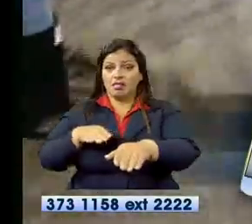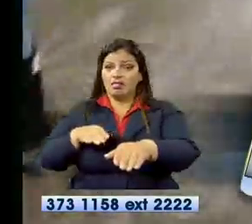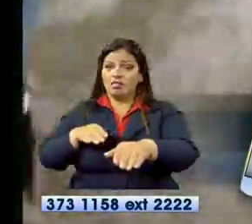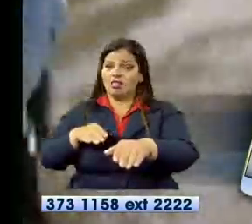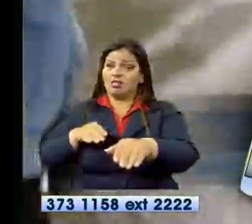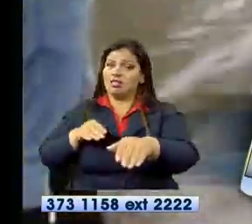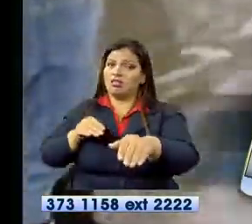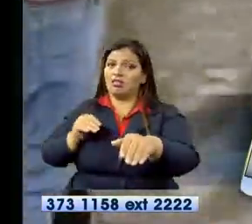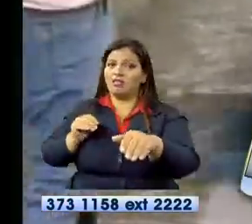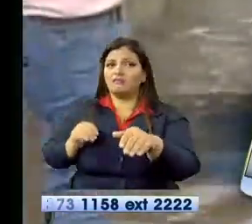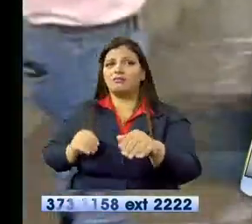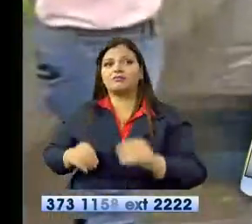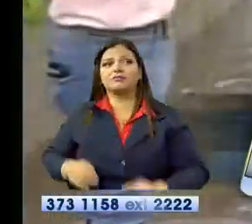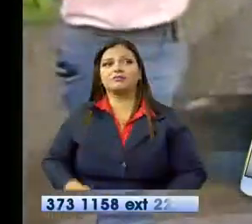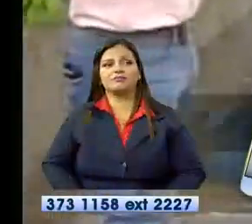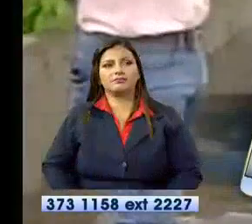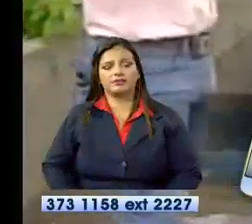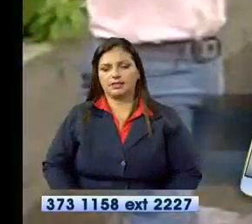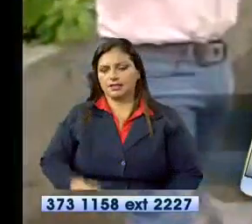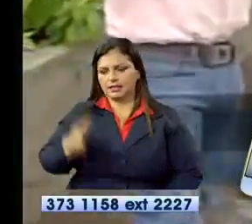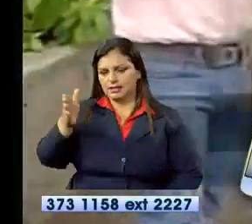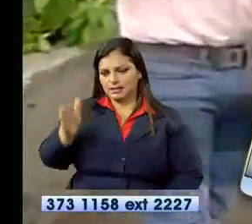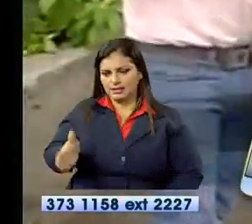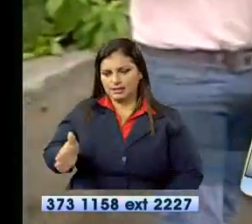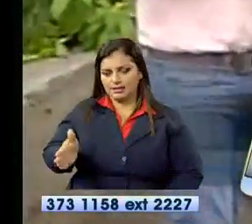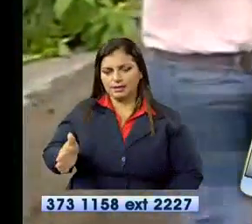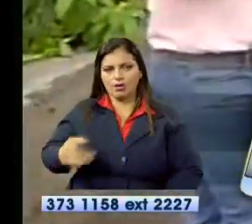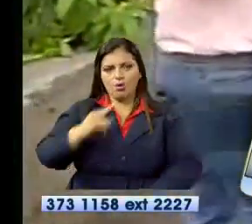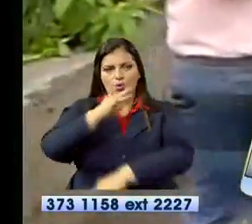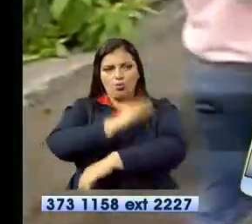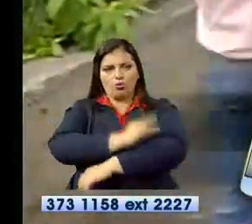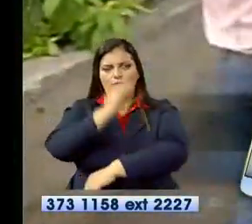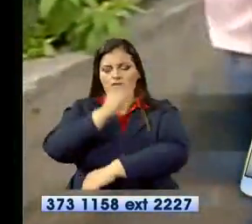este tramo. Tramo, por si acaso, Urdesa Intercambiador.